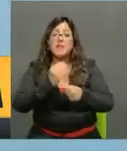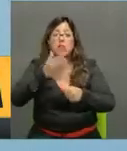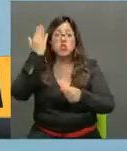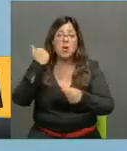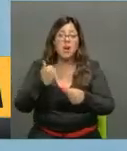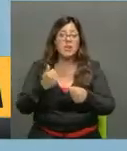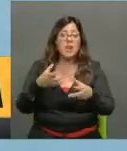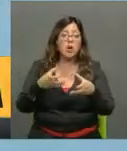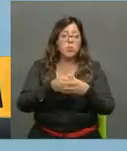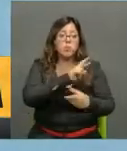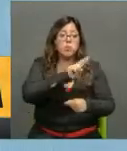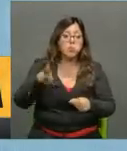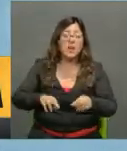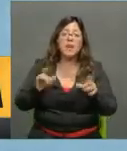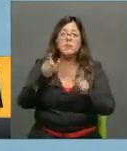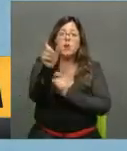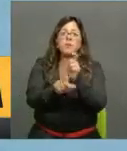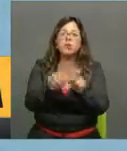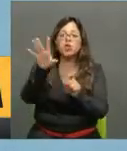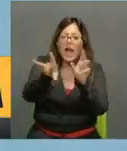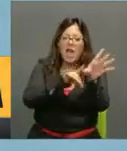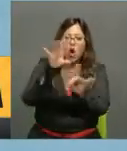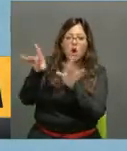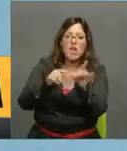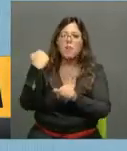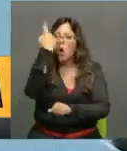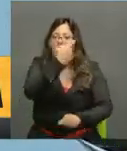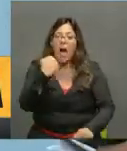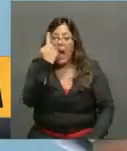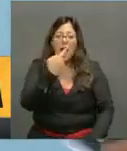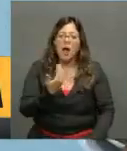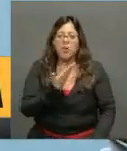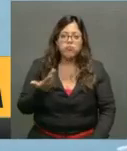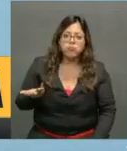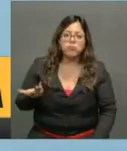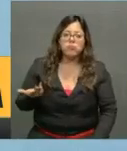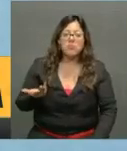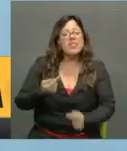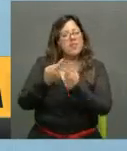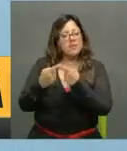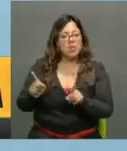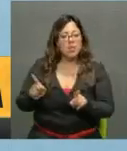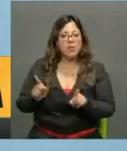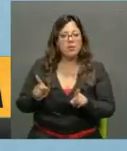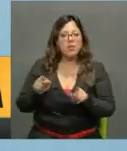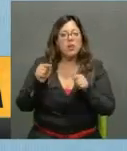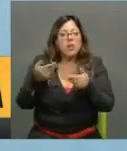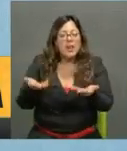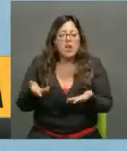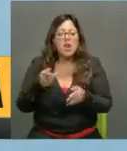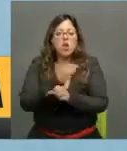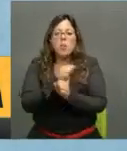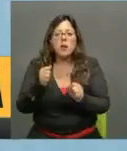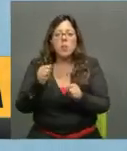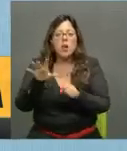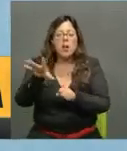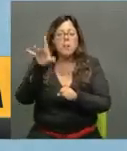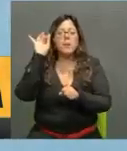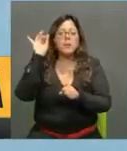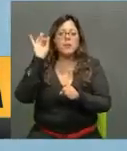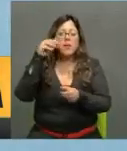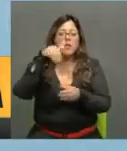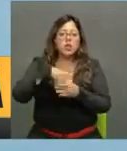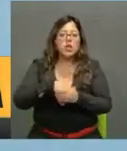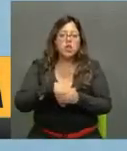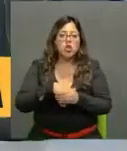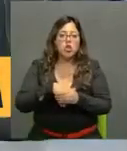uno votaba por seres humanos. Claro, con cara. Con cara. Claro. O sea, es distinto. Entonces uno no puede tomar una elección, un plebiscito, y